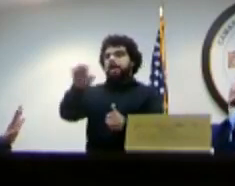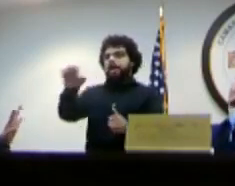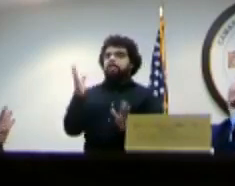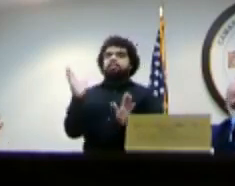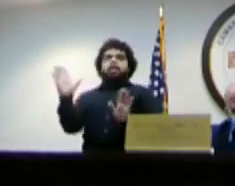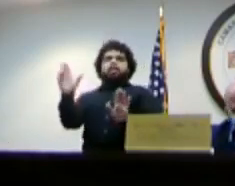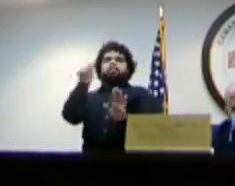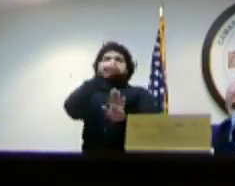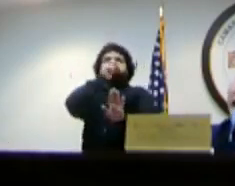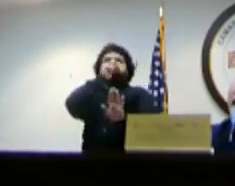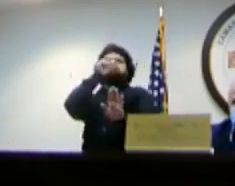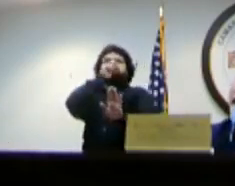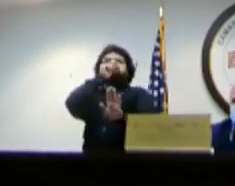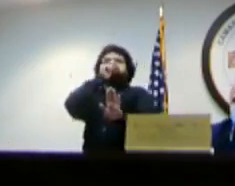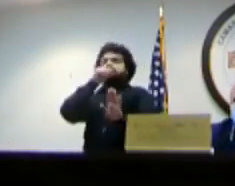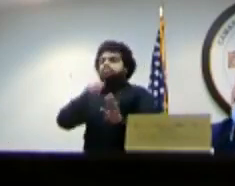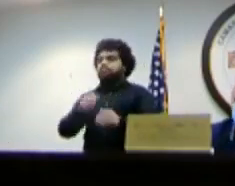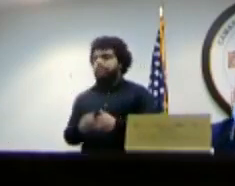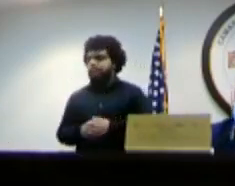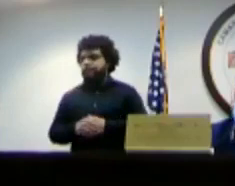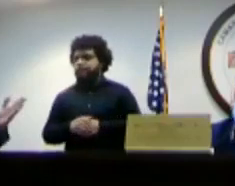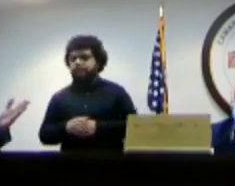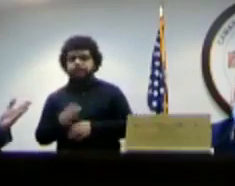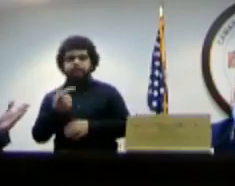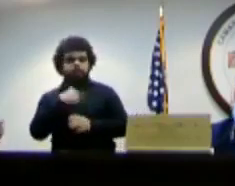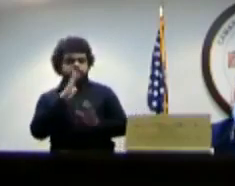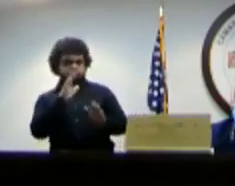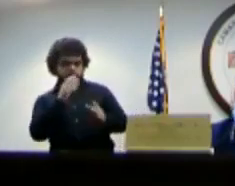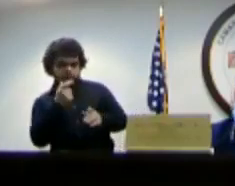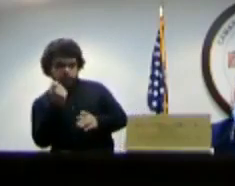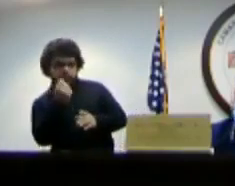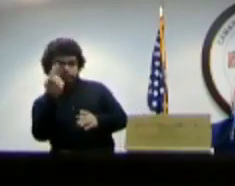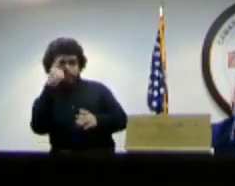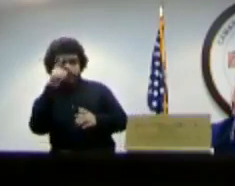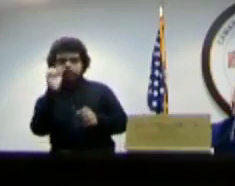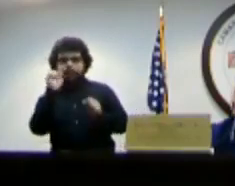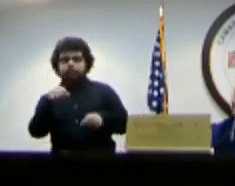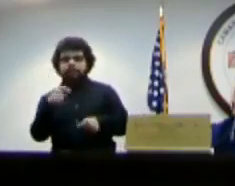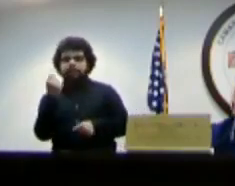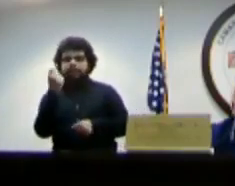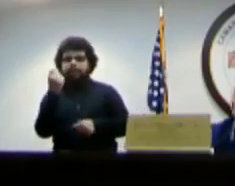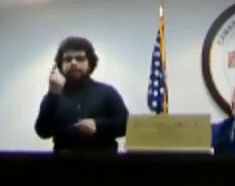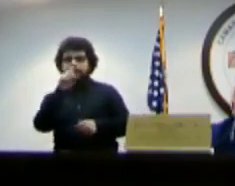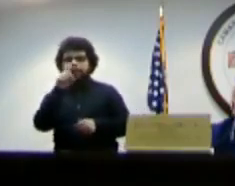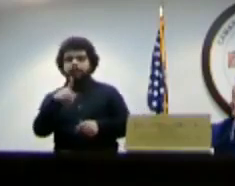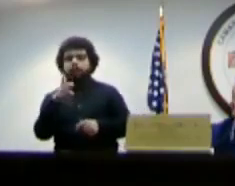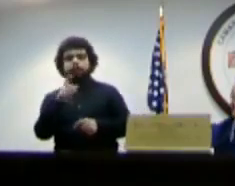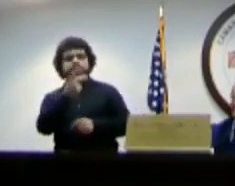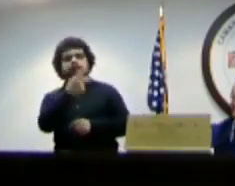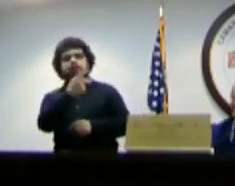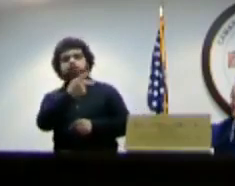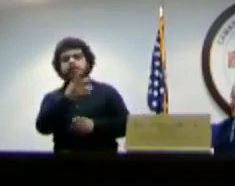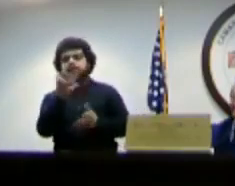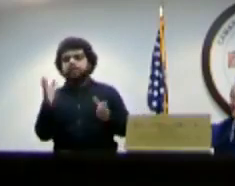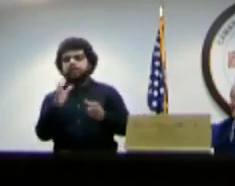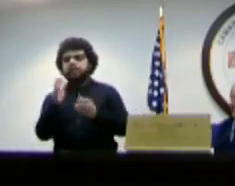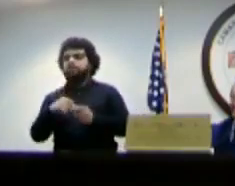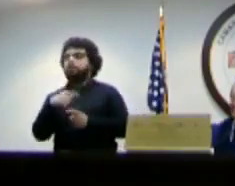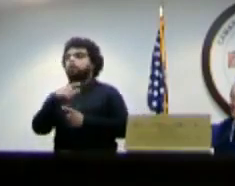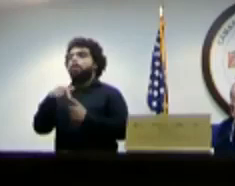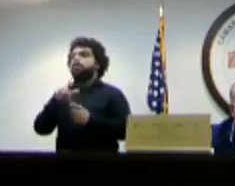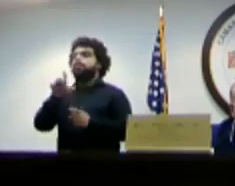Compañero. Para cerrar el récord, a ver si puedo entender la pregunta que hizo el presidente y la compañera Nogales. Cuando usted